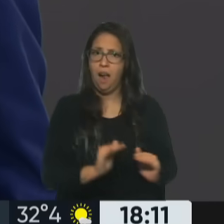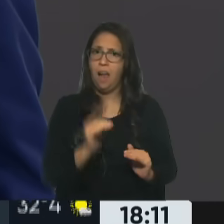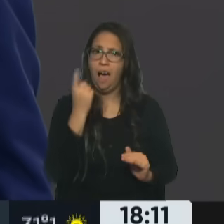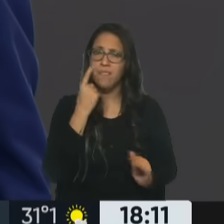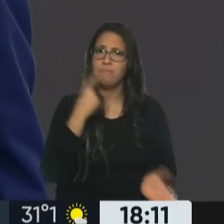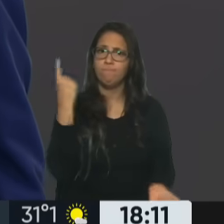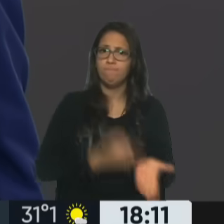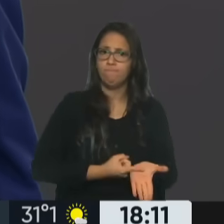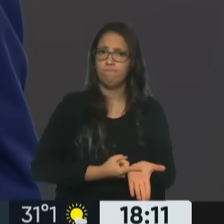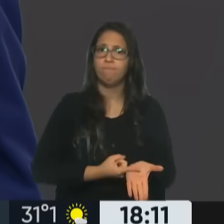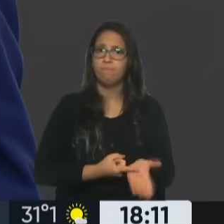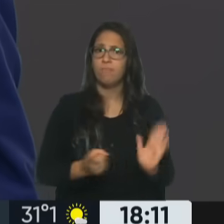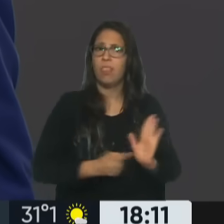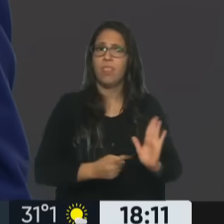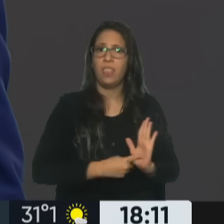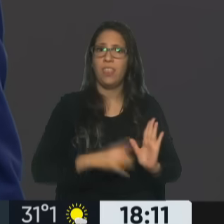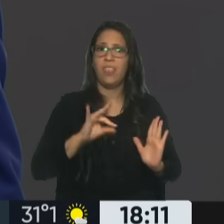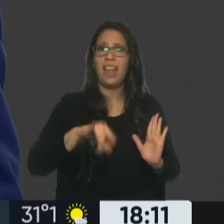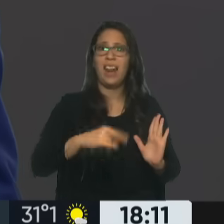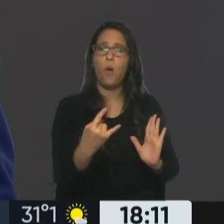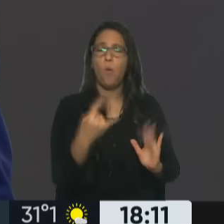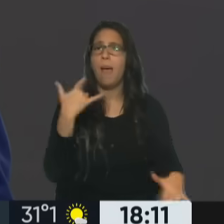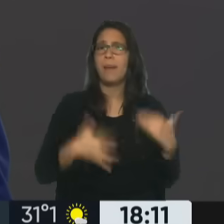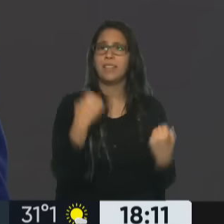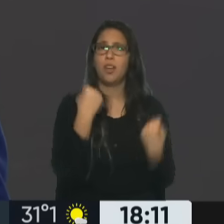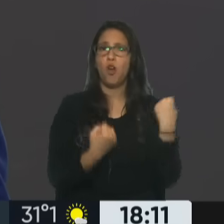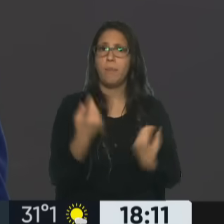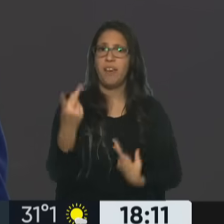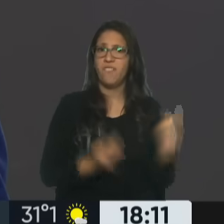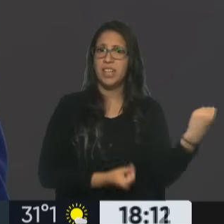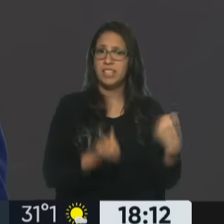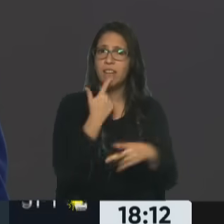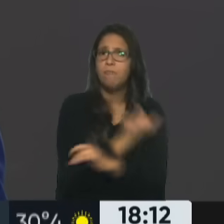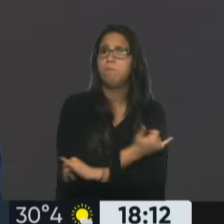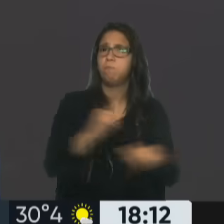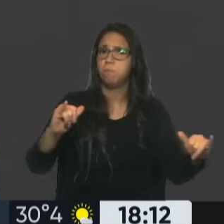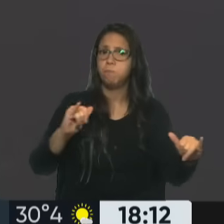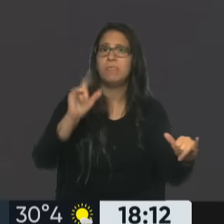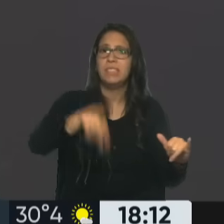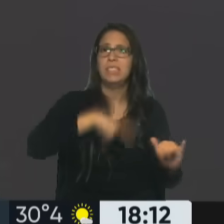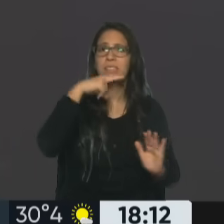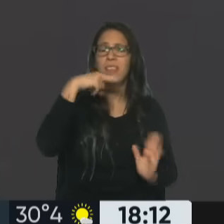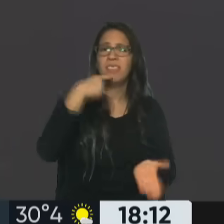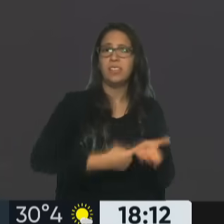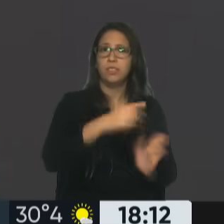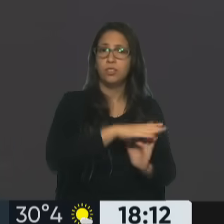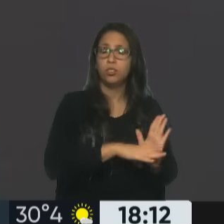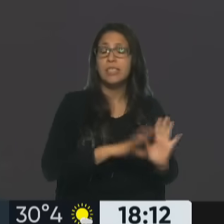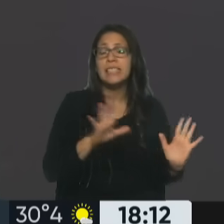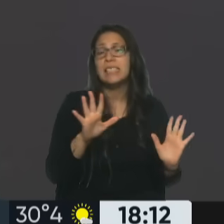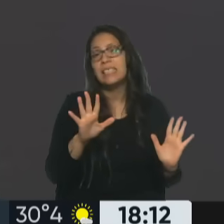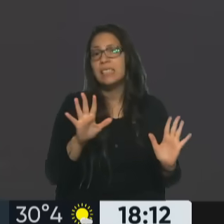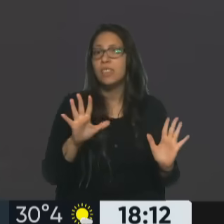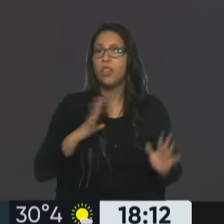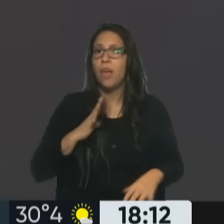resolución similares declararse en emergencia económica y financiera y tomar medidas al respecto pero por lo pronto están tomando recaudos